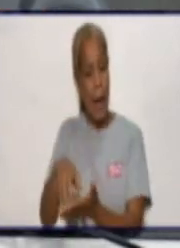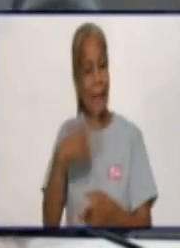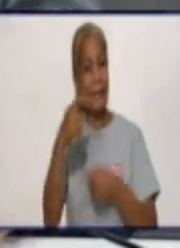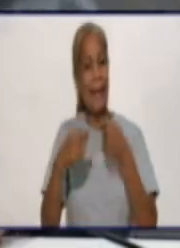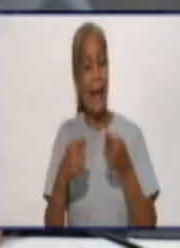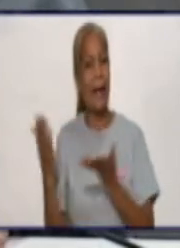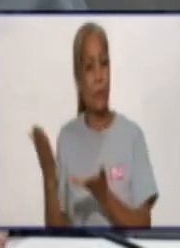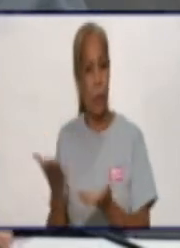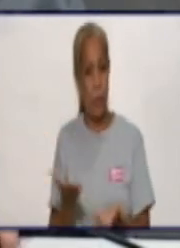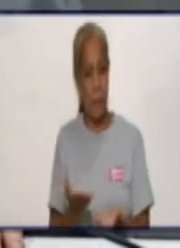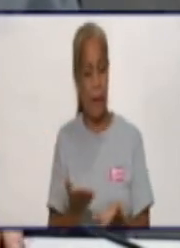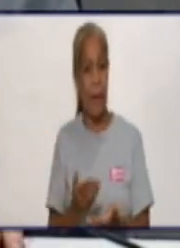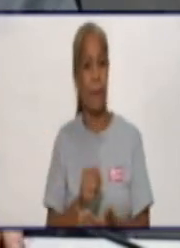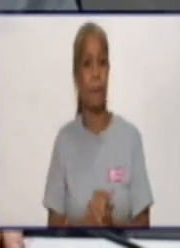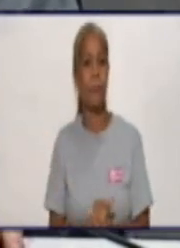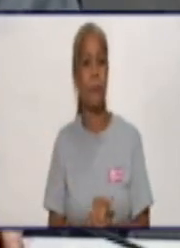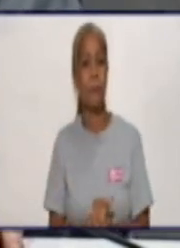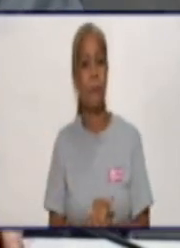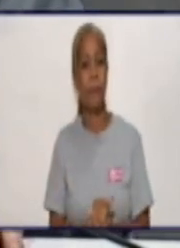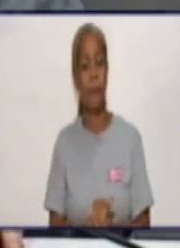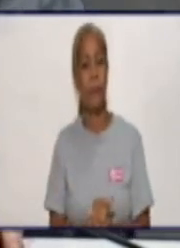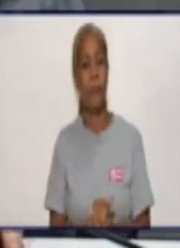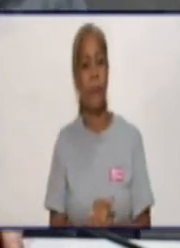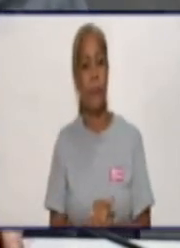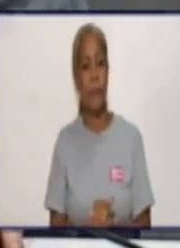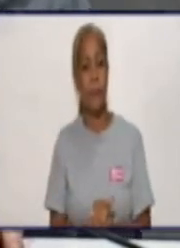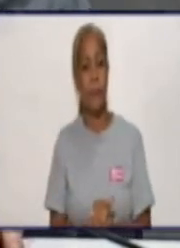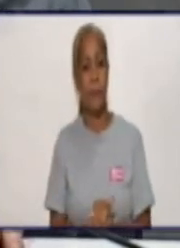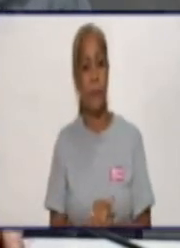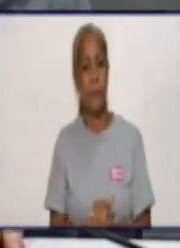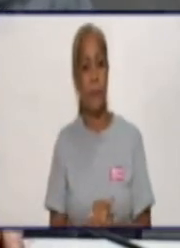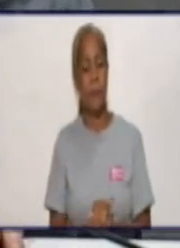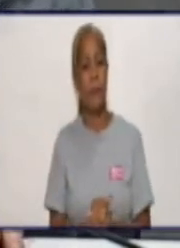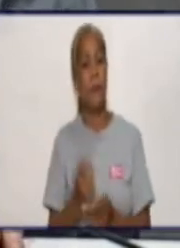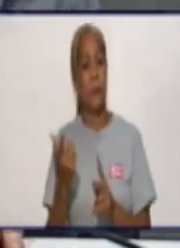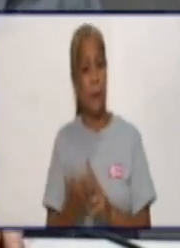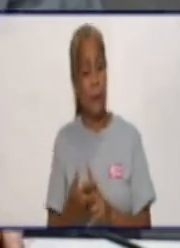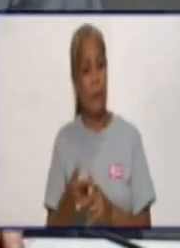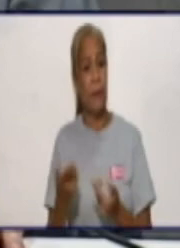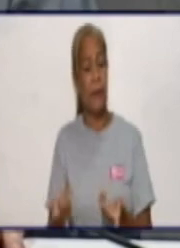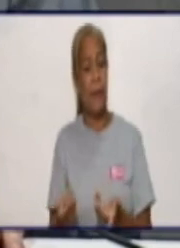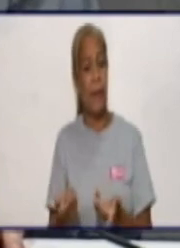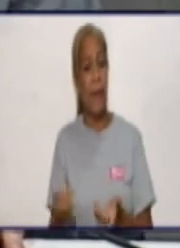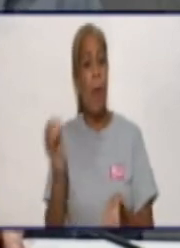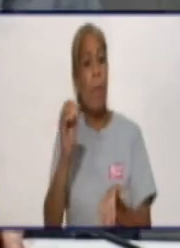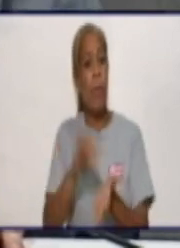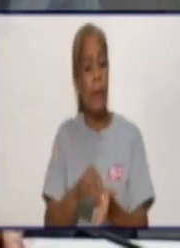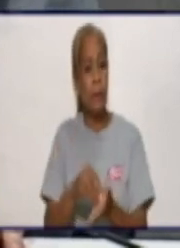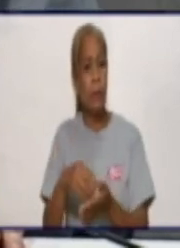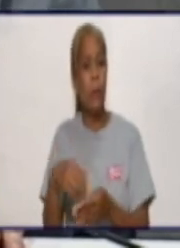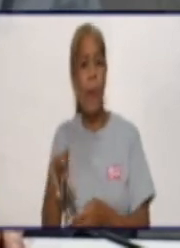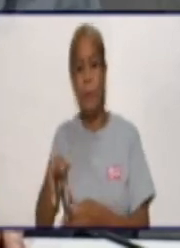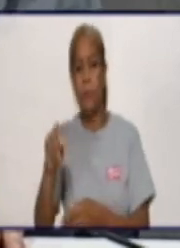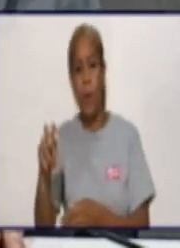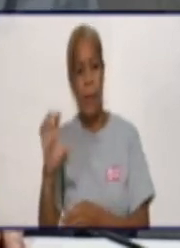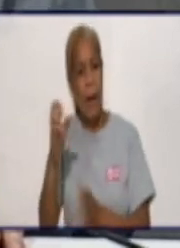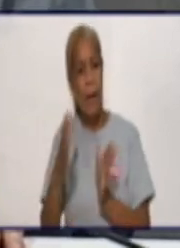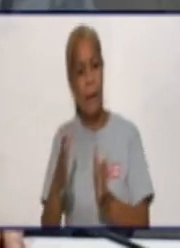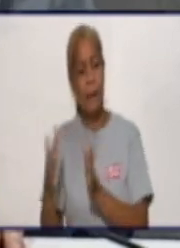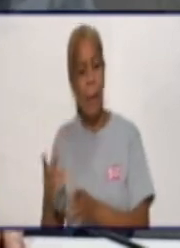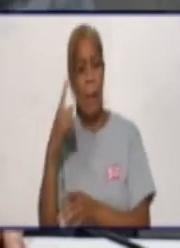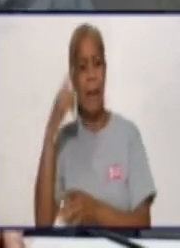monetaria que hemos hecho al calor de la tarea ordenamiento y que ha puesto al relieve de verdad cuáles son los